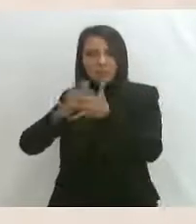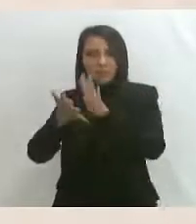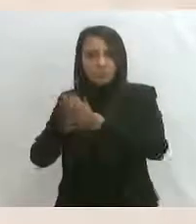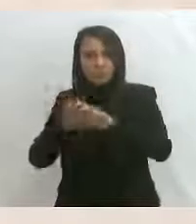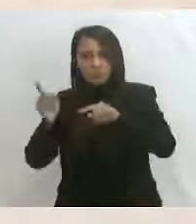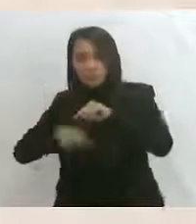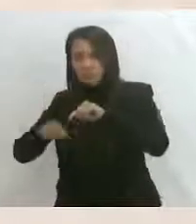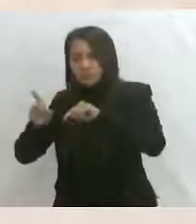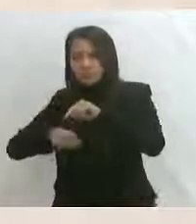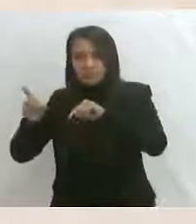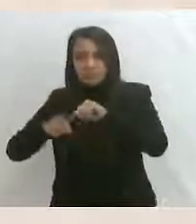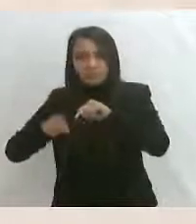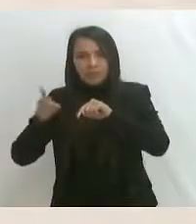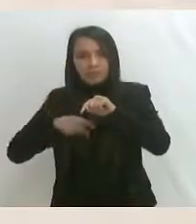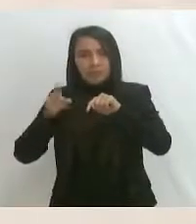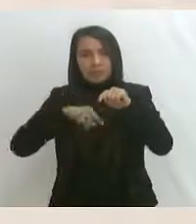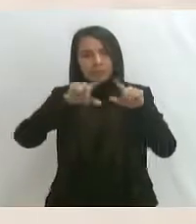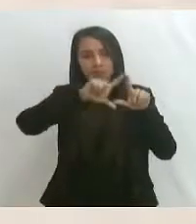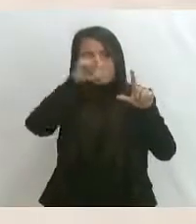Imagínense